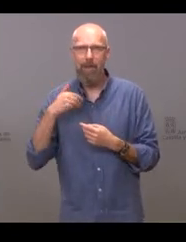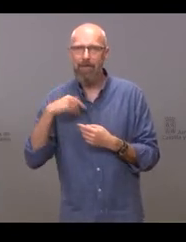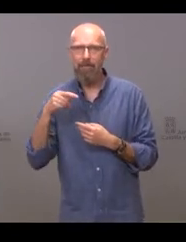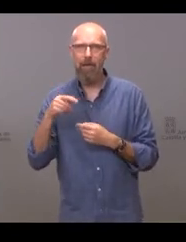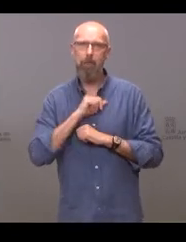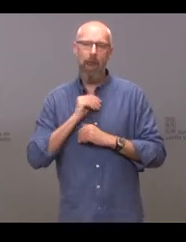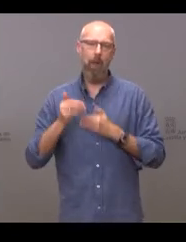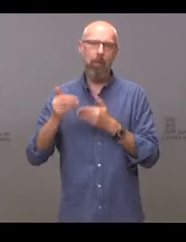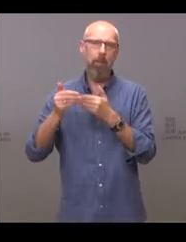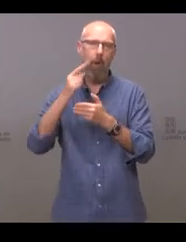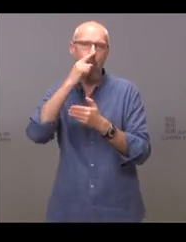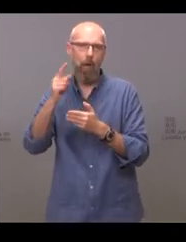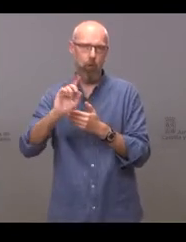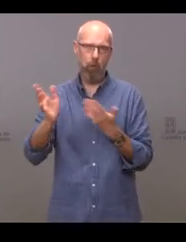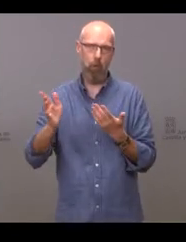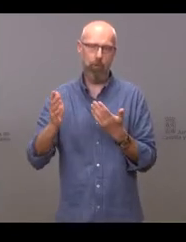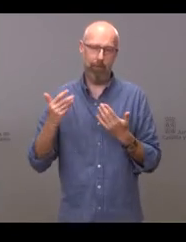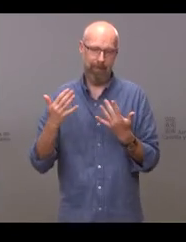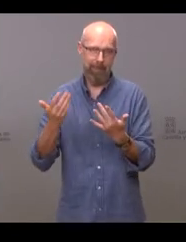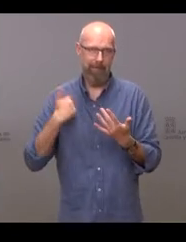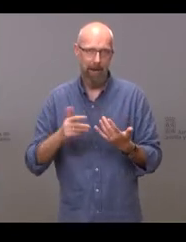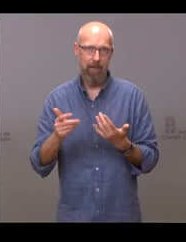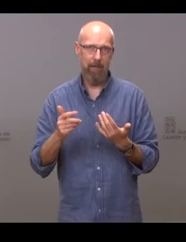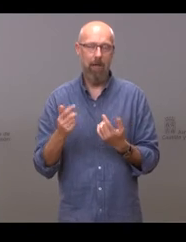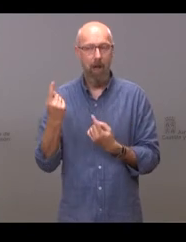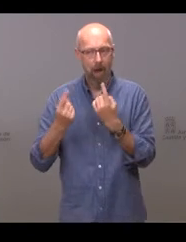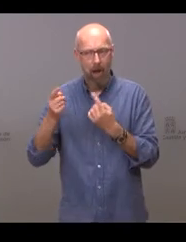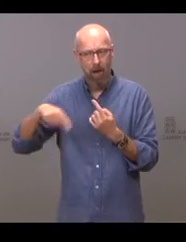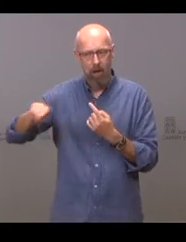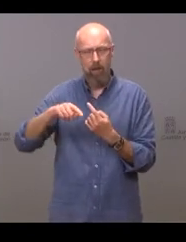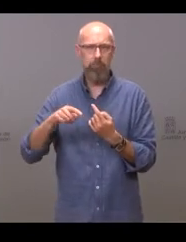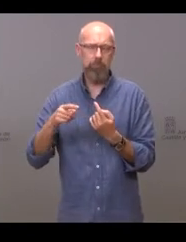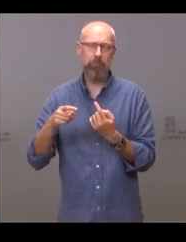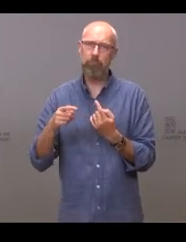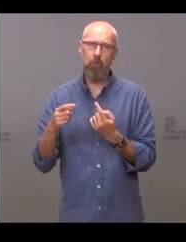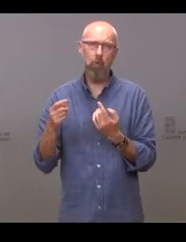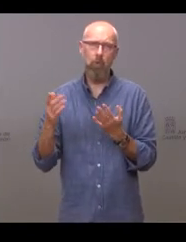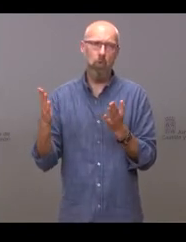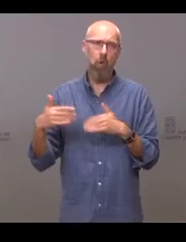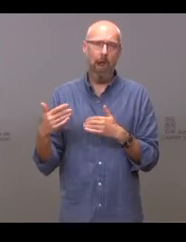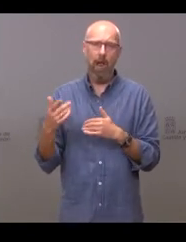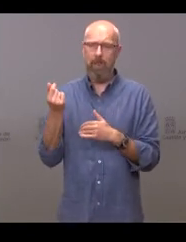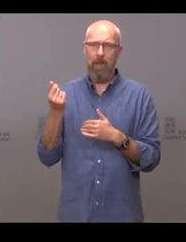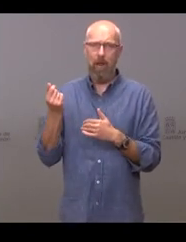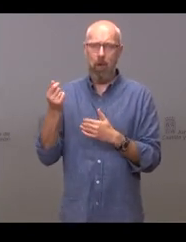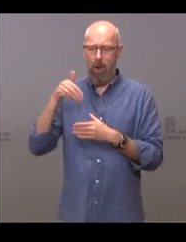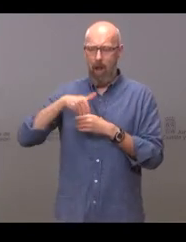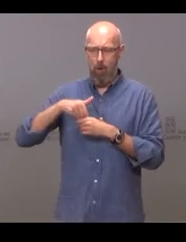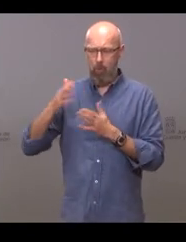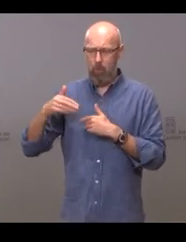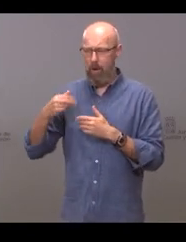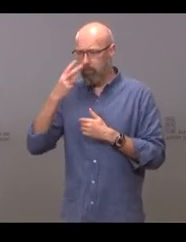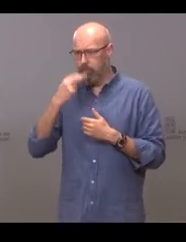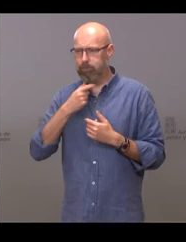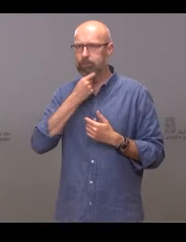año lo necesitan ahora y no tienen muchos no tienen digamos ahorros para poder hacer frente a la